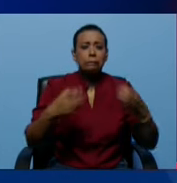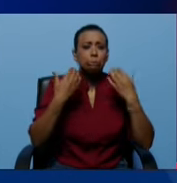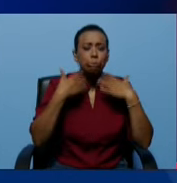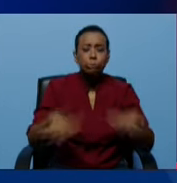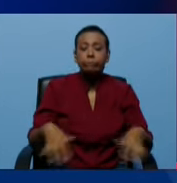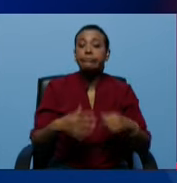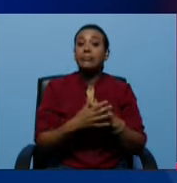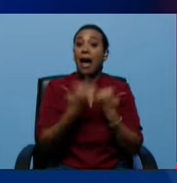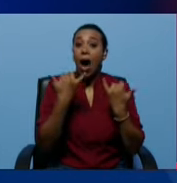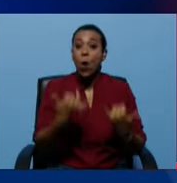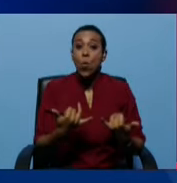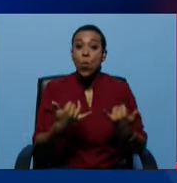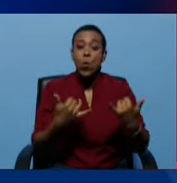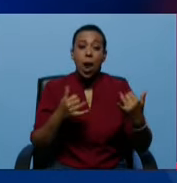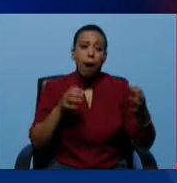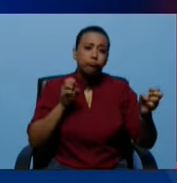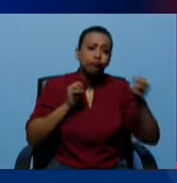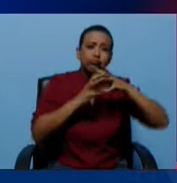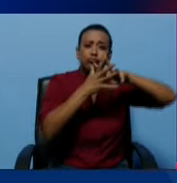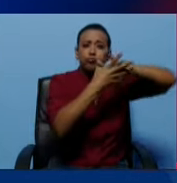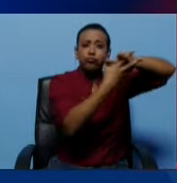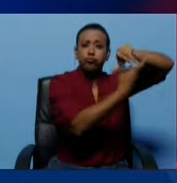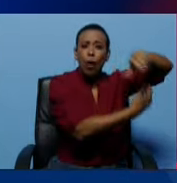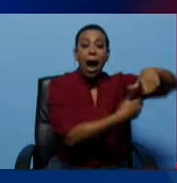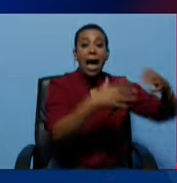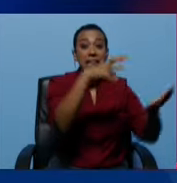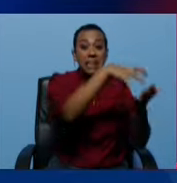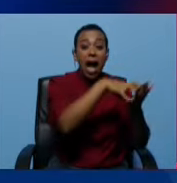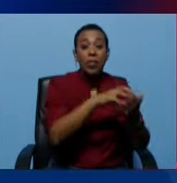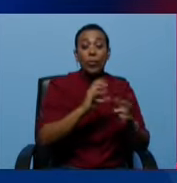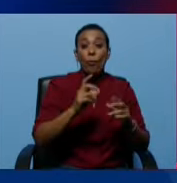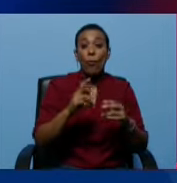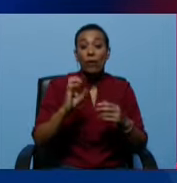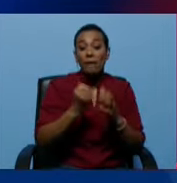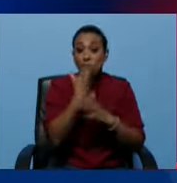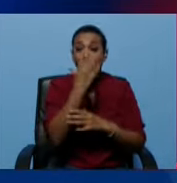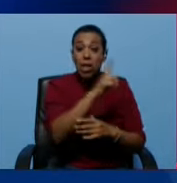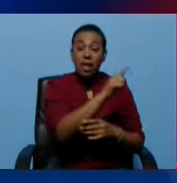Y ahora va a golpear al estado de la Florida.